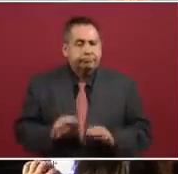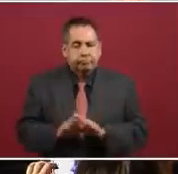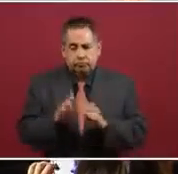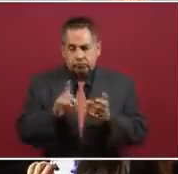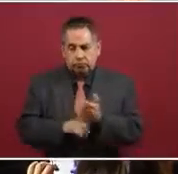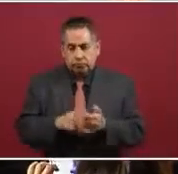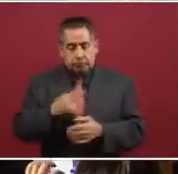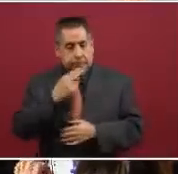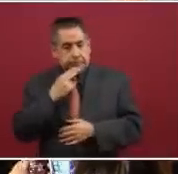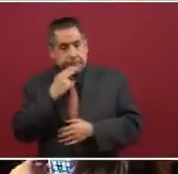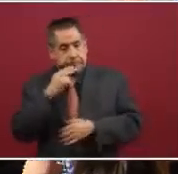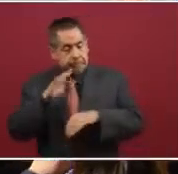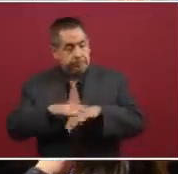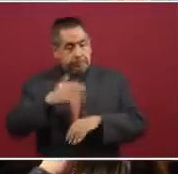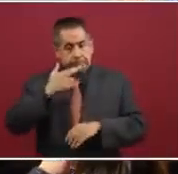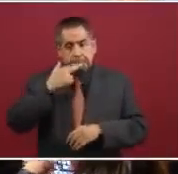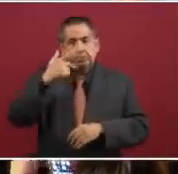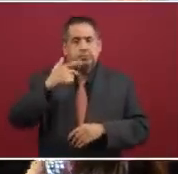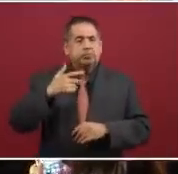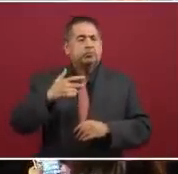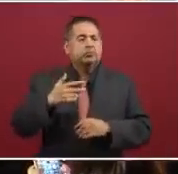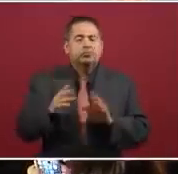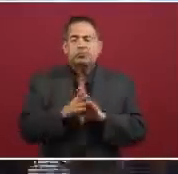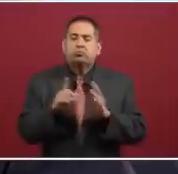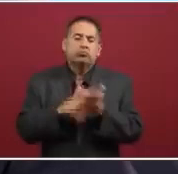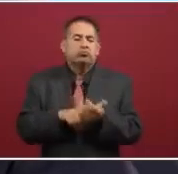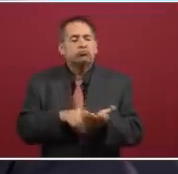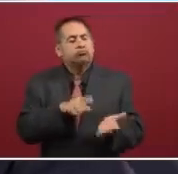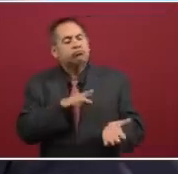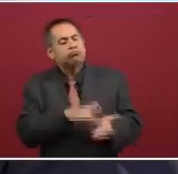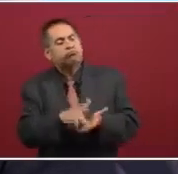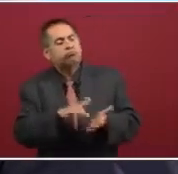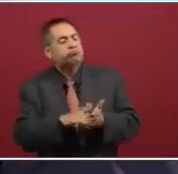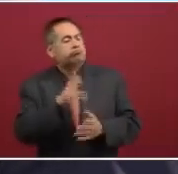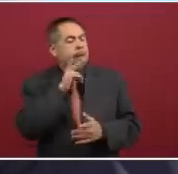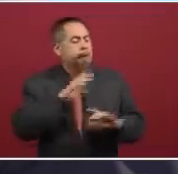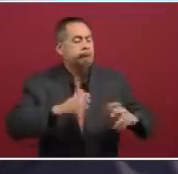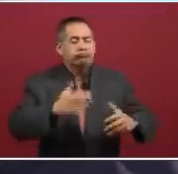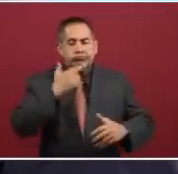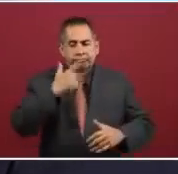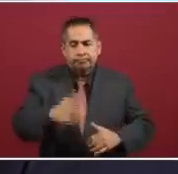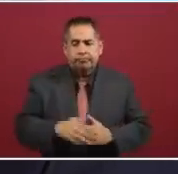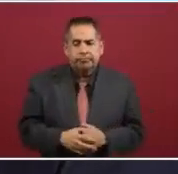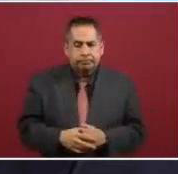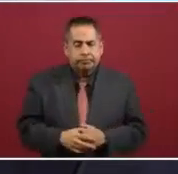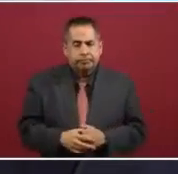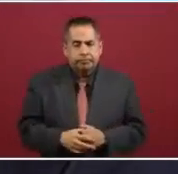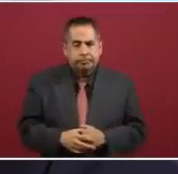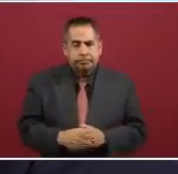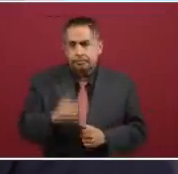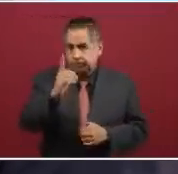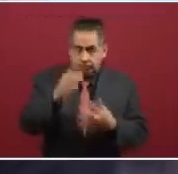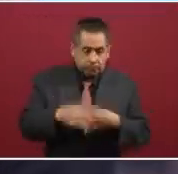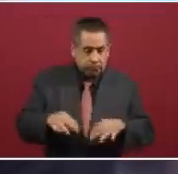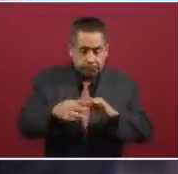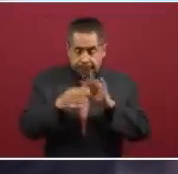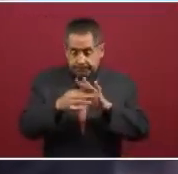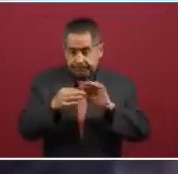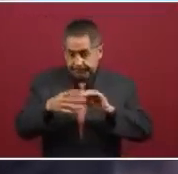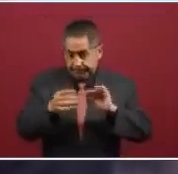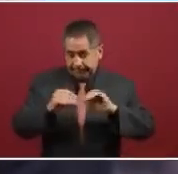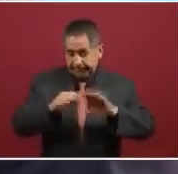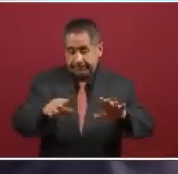la liquidez y fortalecen la posición financiera de la empresa. No debo dejar de mencionar que